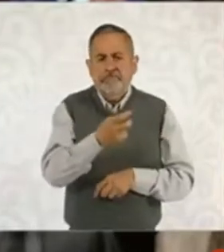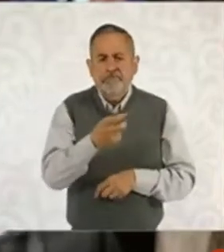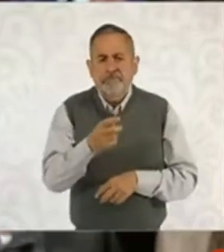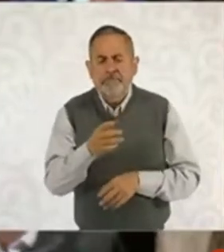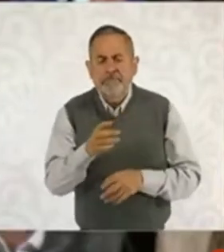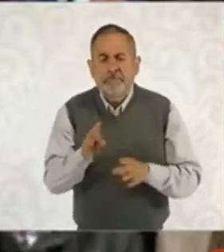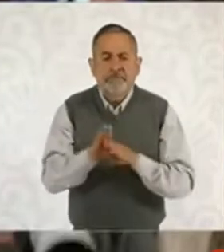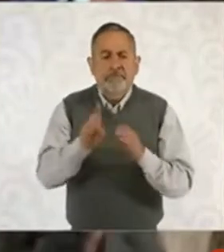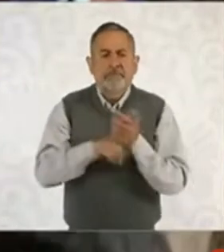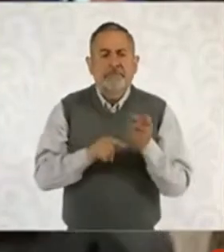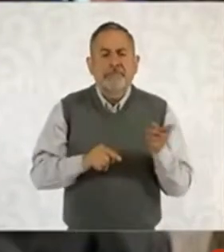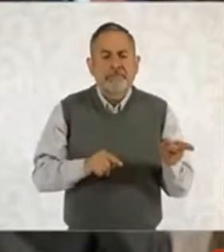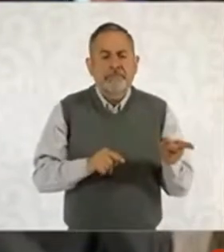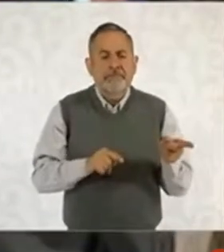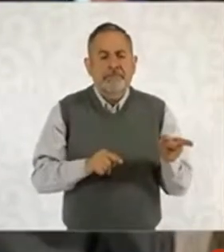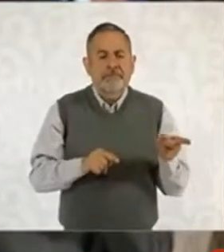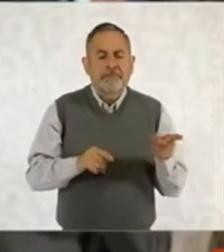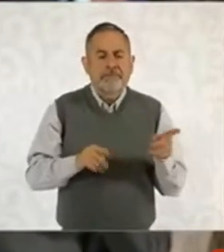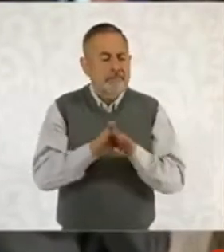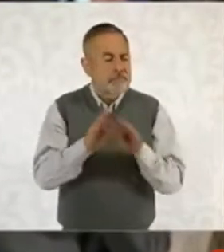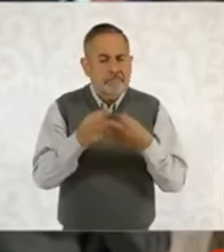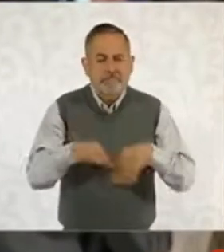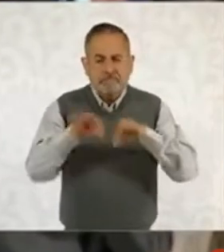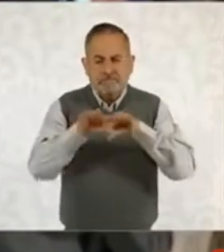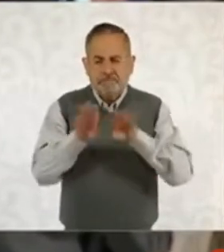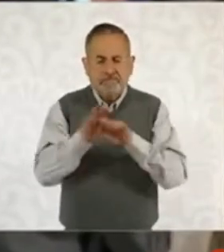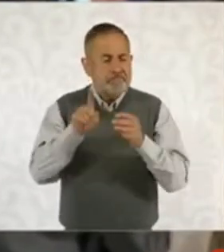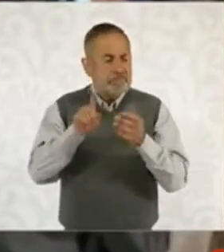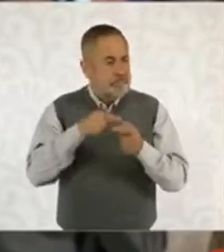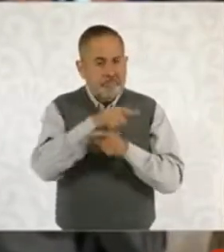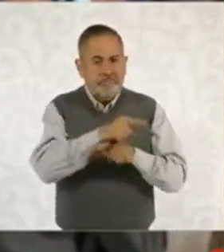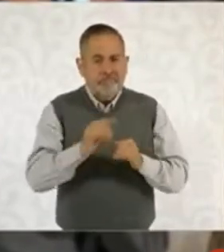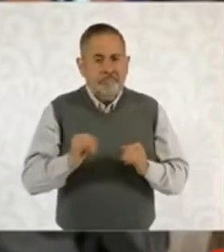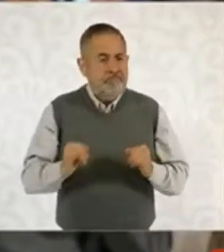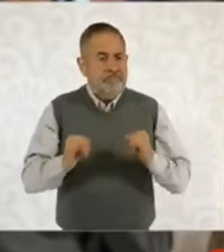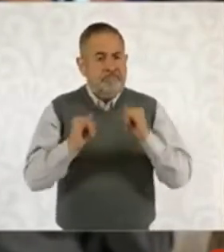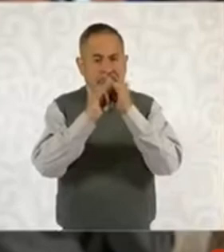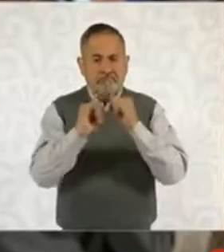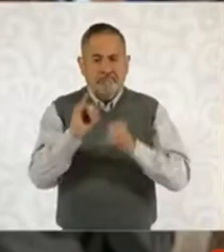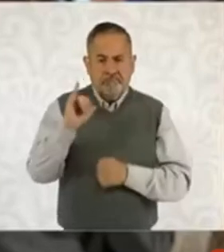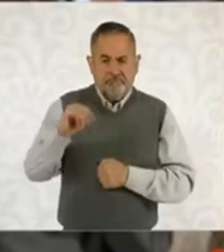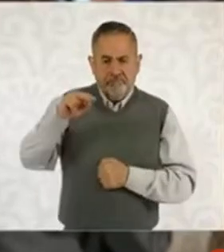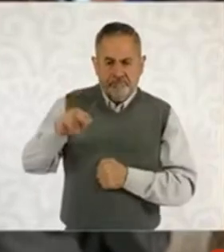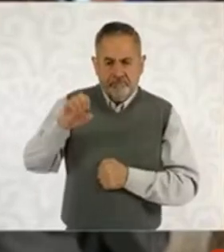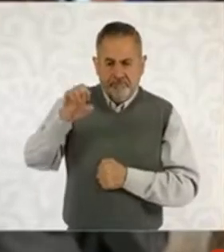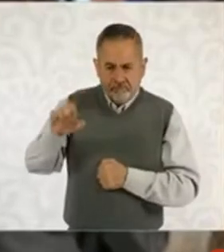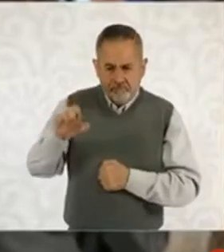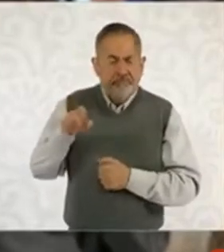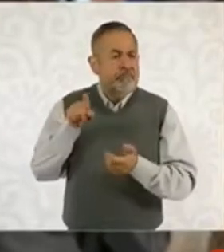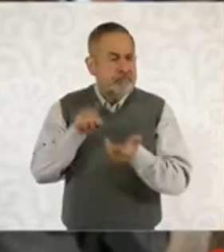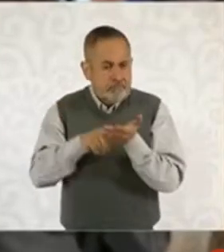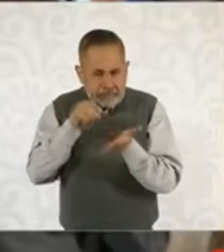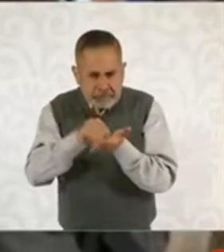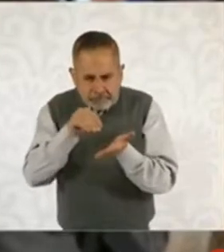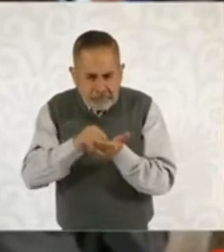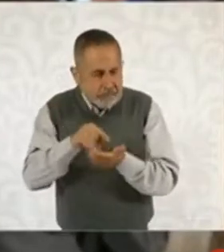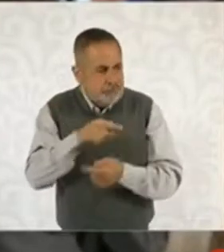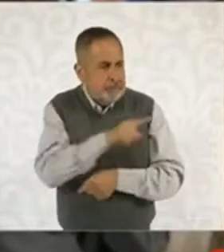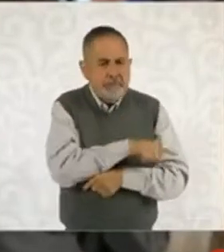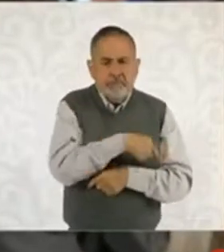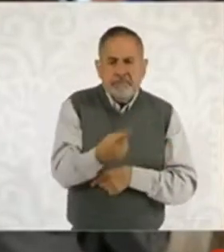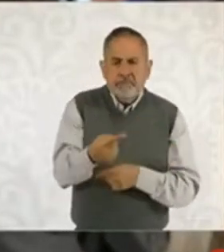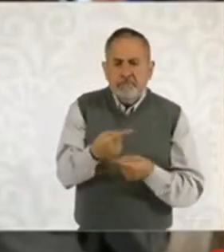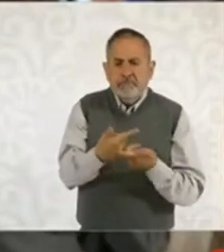digamos que este esquema o estas áreas importantes dentro del Instituto Nacional Electoral que siguen capturadas por un